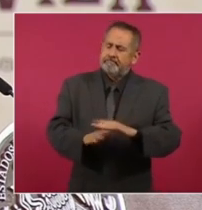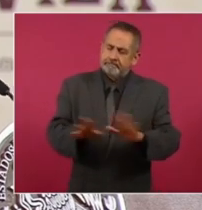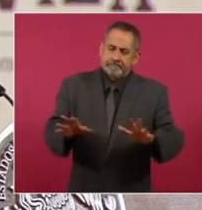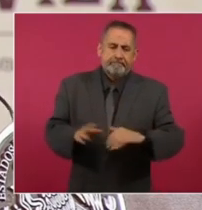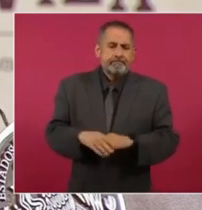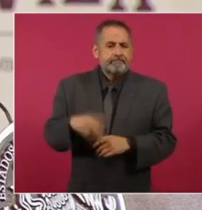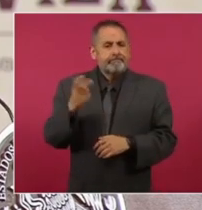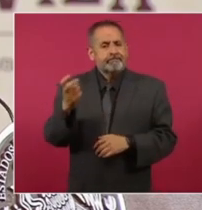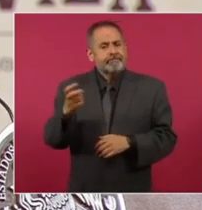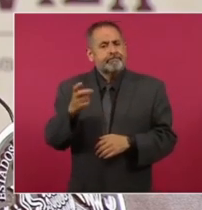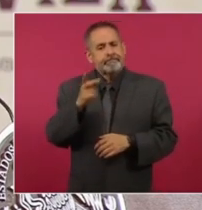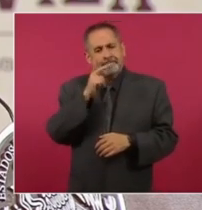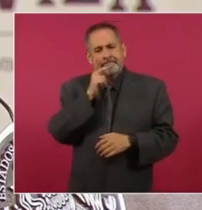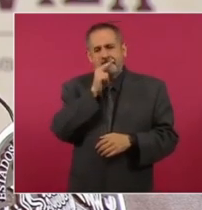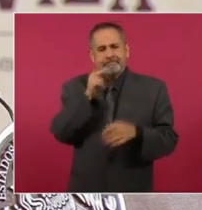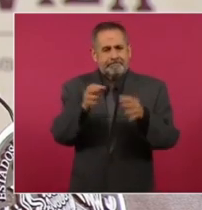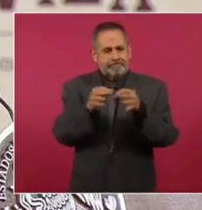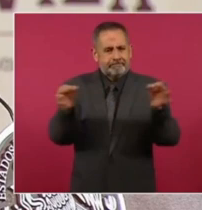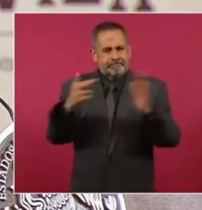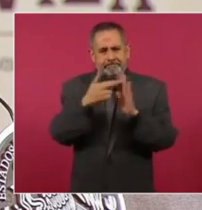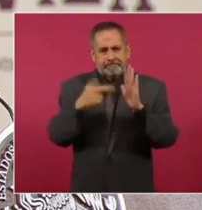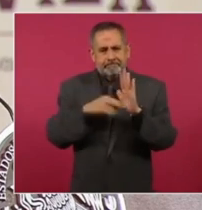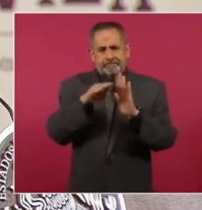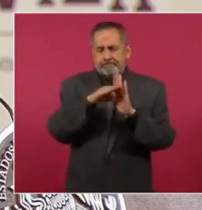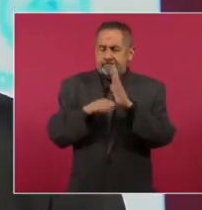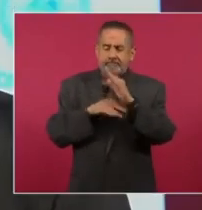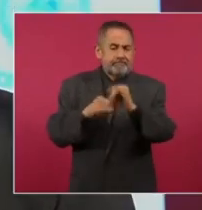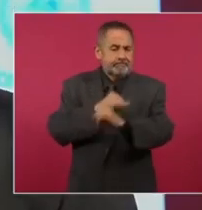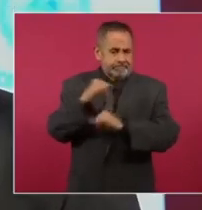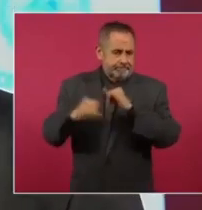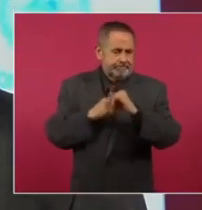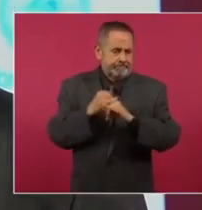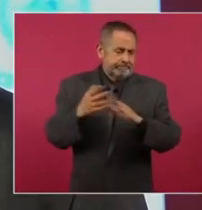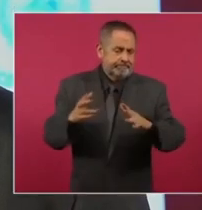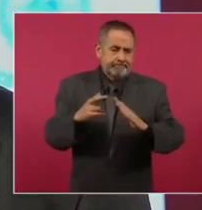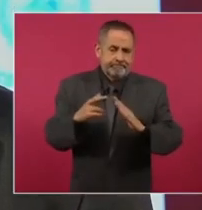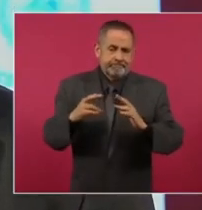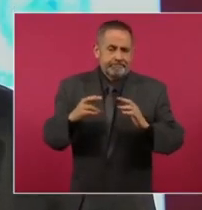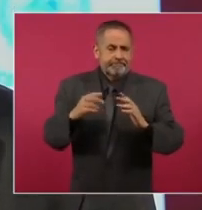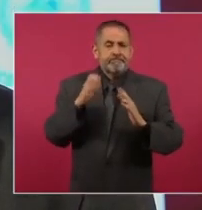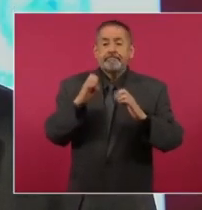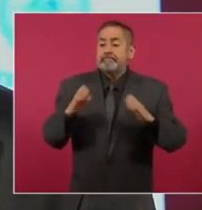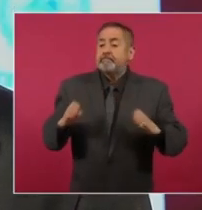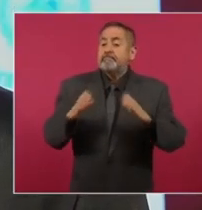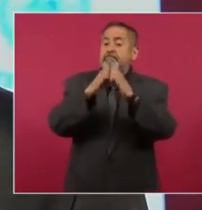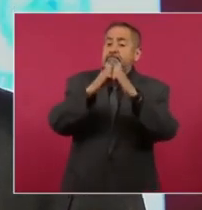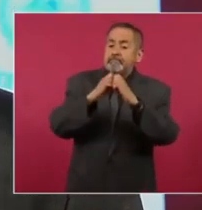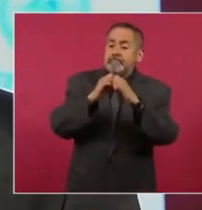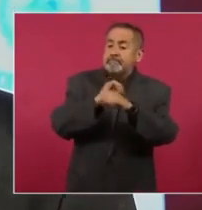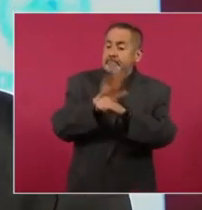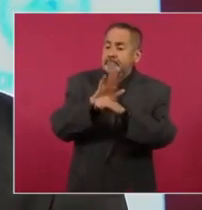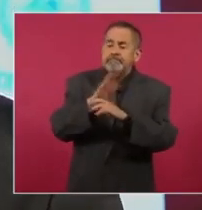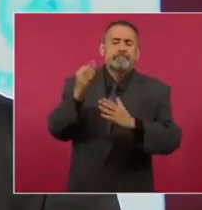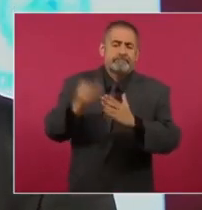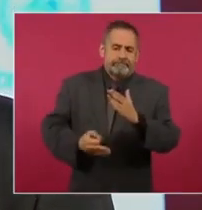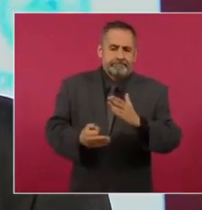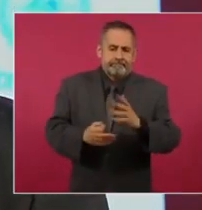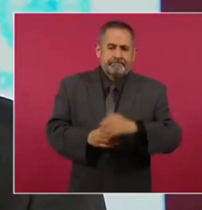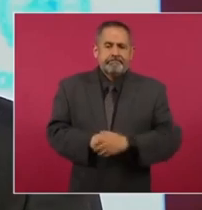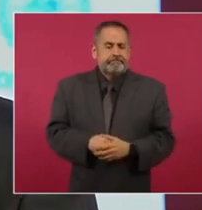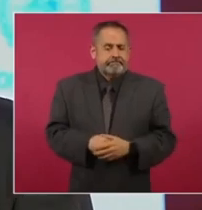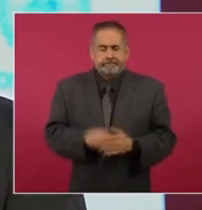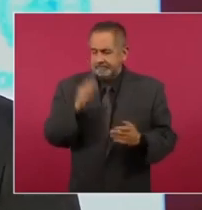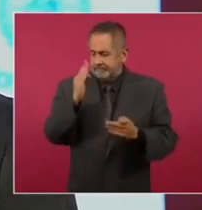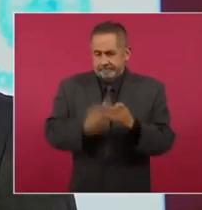es el término que tiene en el Reglamento Sanitario Internacional. Y explicó las razones y las consecuencias de